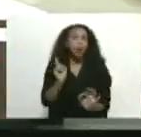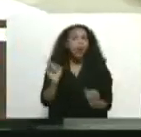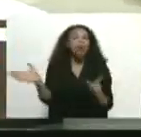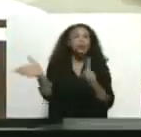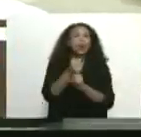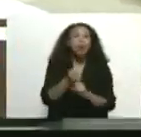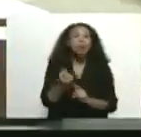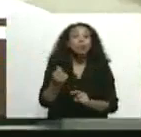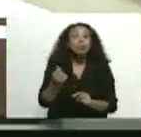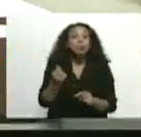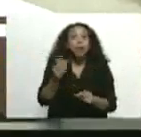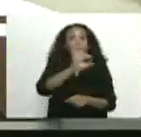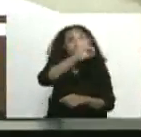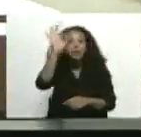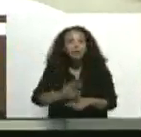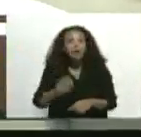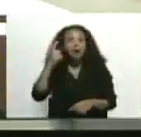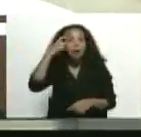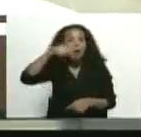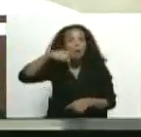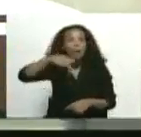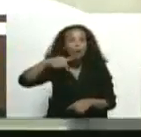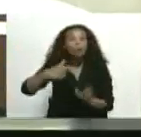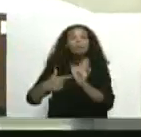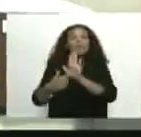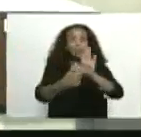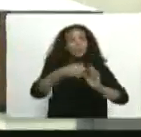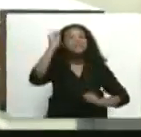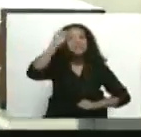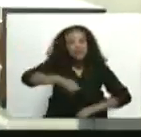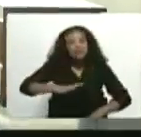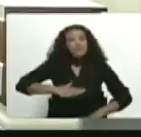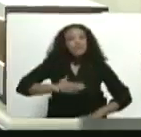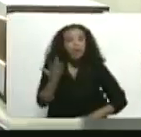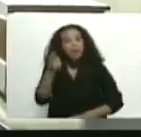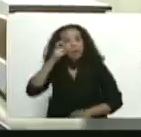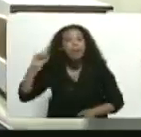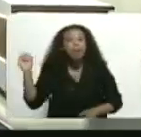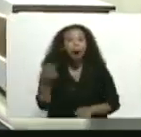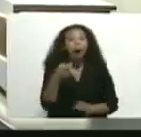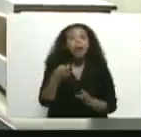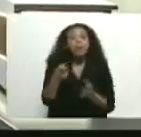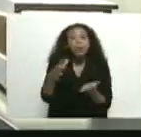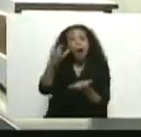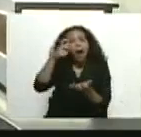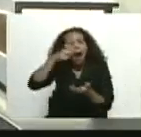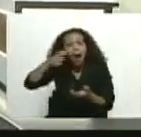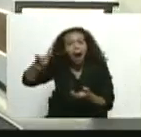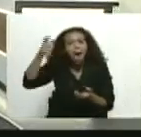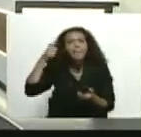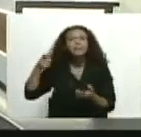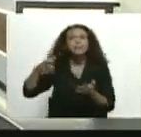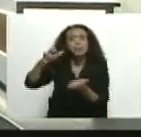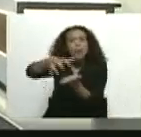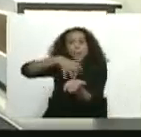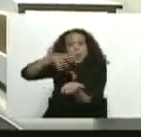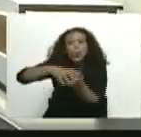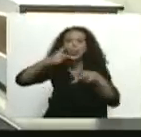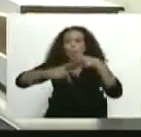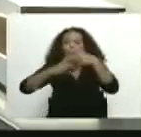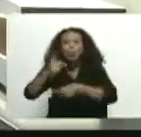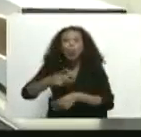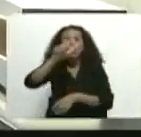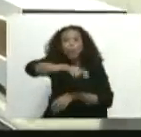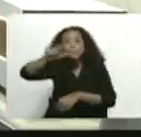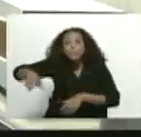alcanzado esta cifra. Hoy en día esto demuestra que sí es posible con los pequeños campesinos, con los productores, con